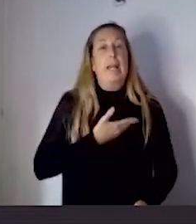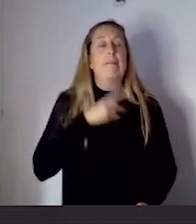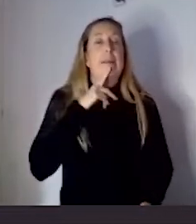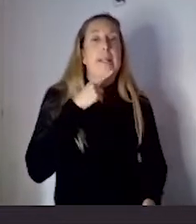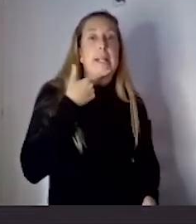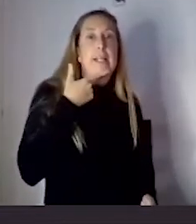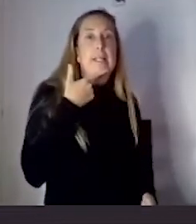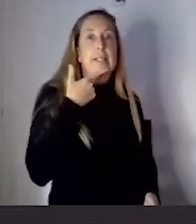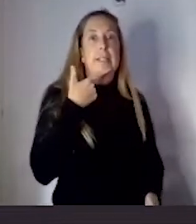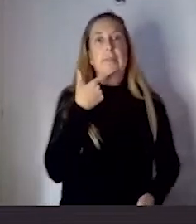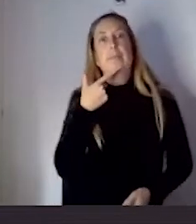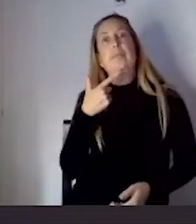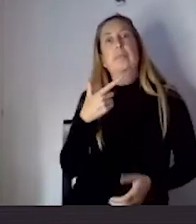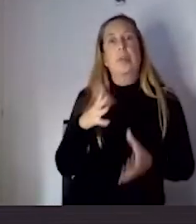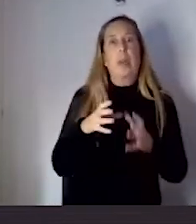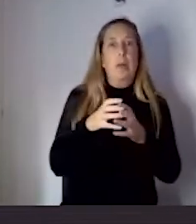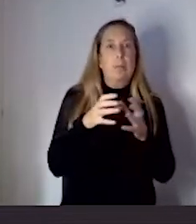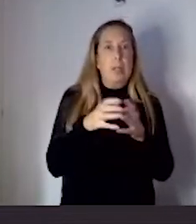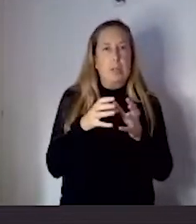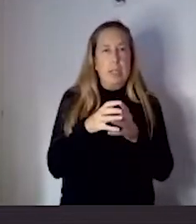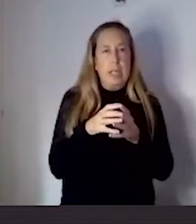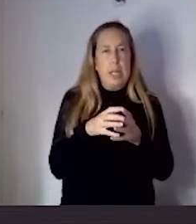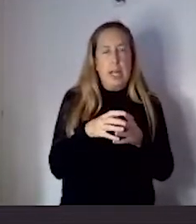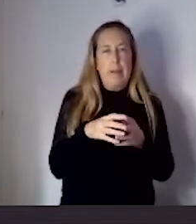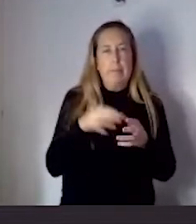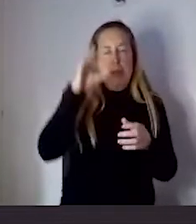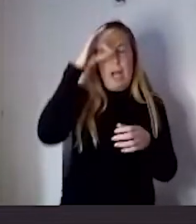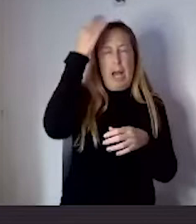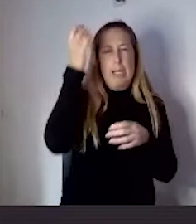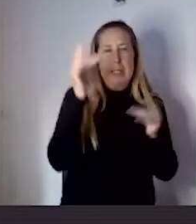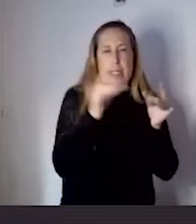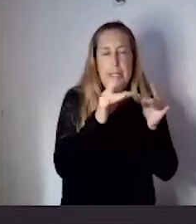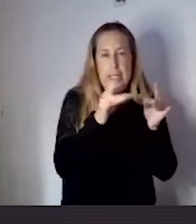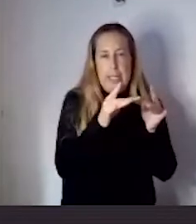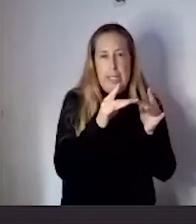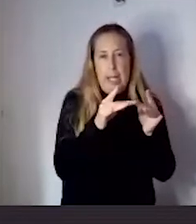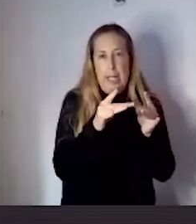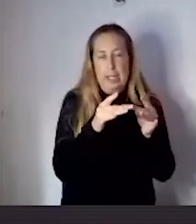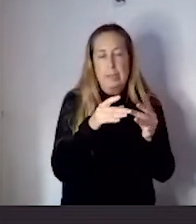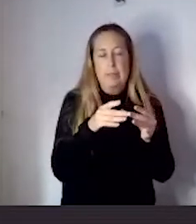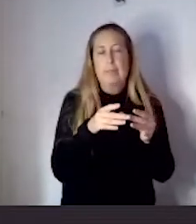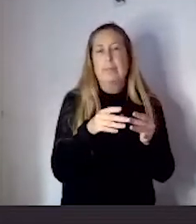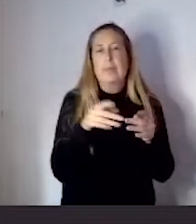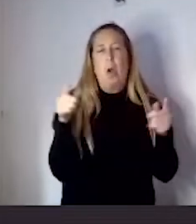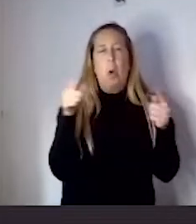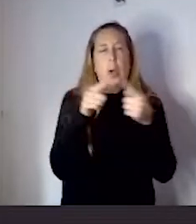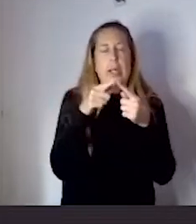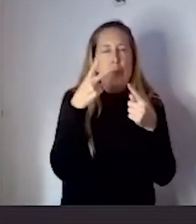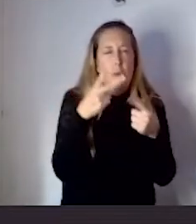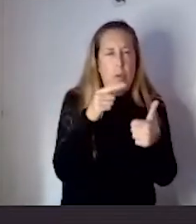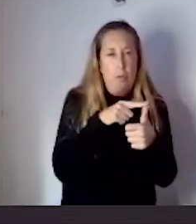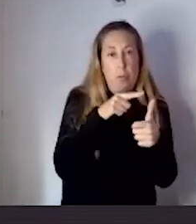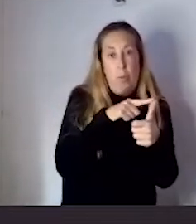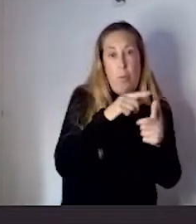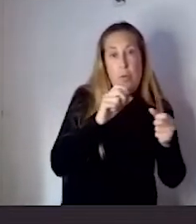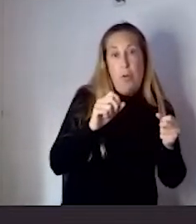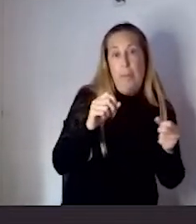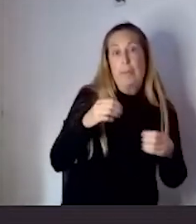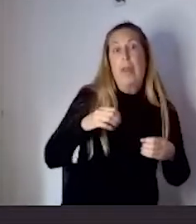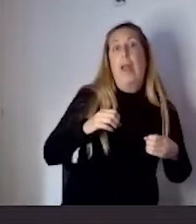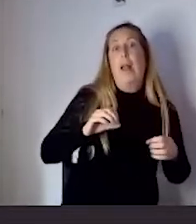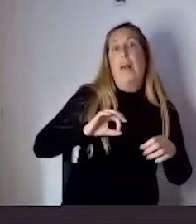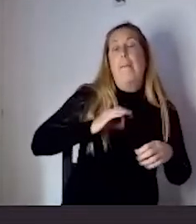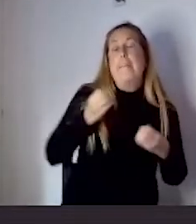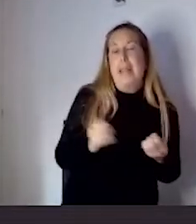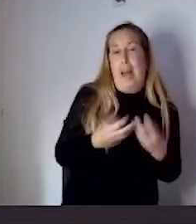de bienes digitales con una misión o con dos misiones digamos queremos promover el bienestar sensorial y queremos